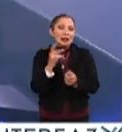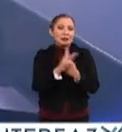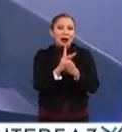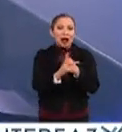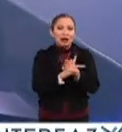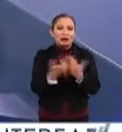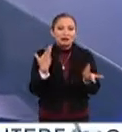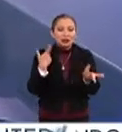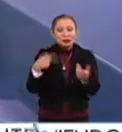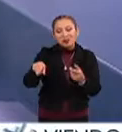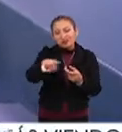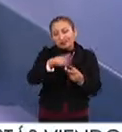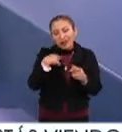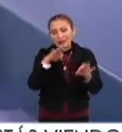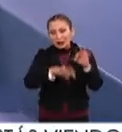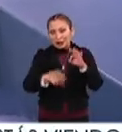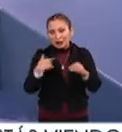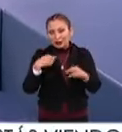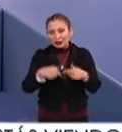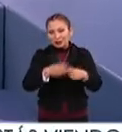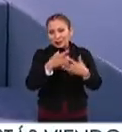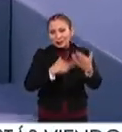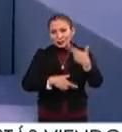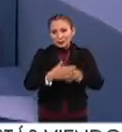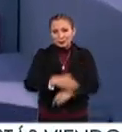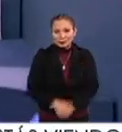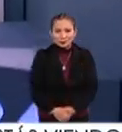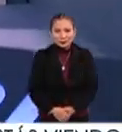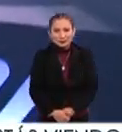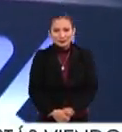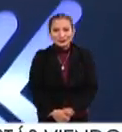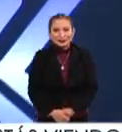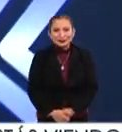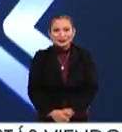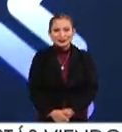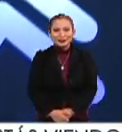países menos representados en la física. Una pausa y volvemos.